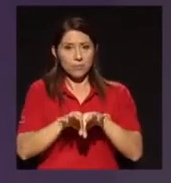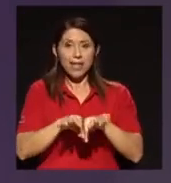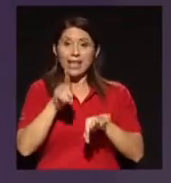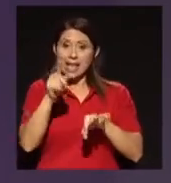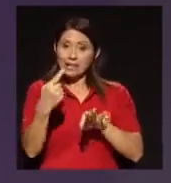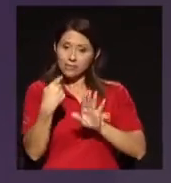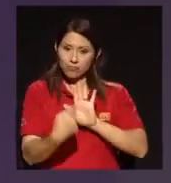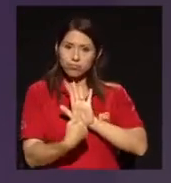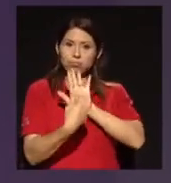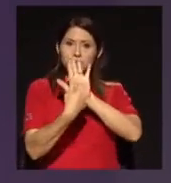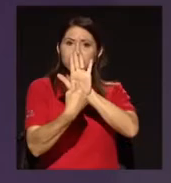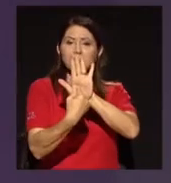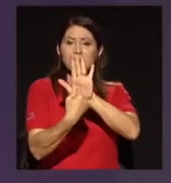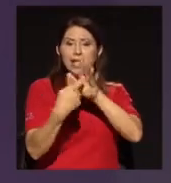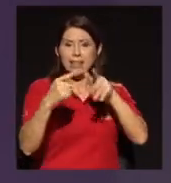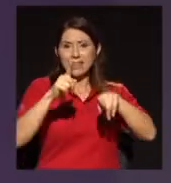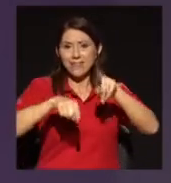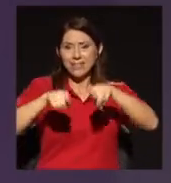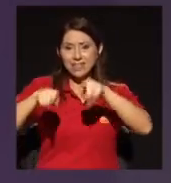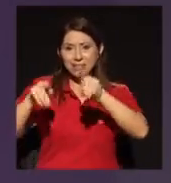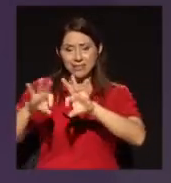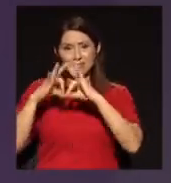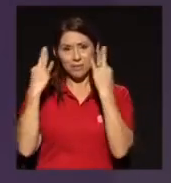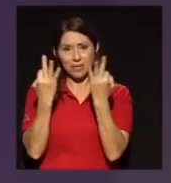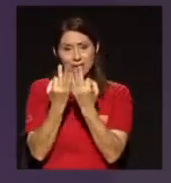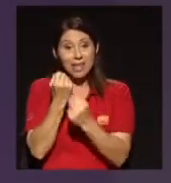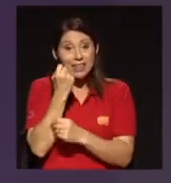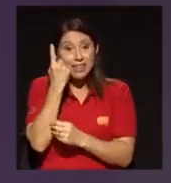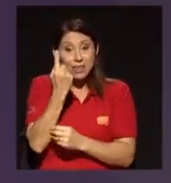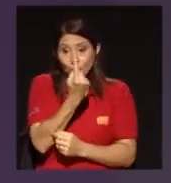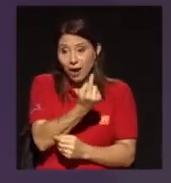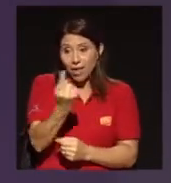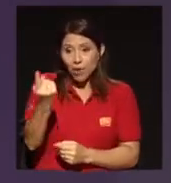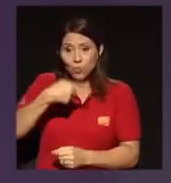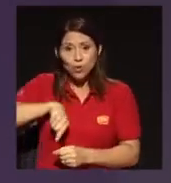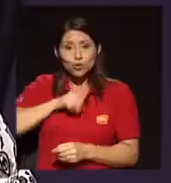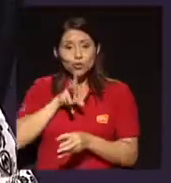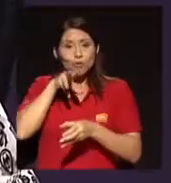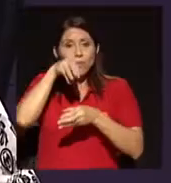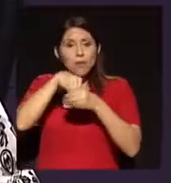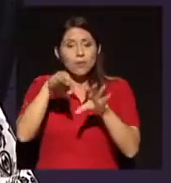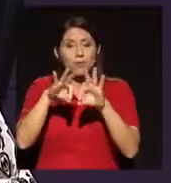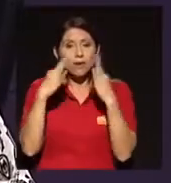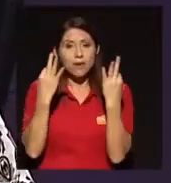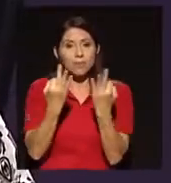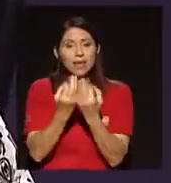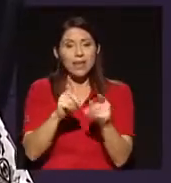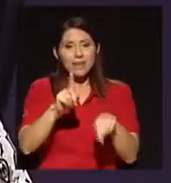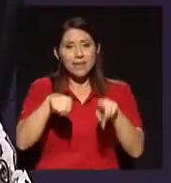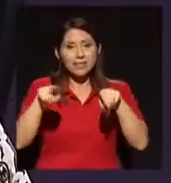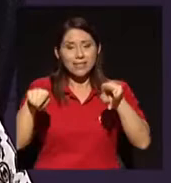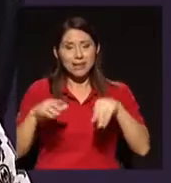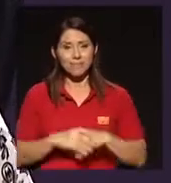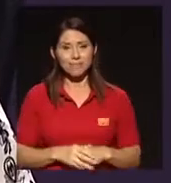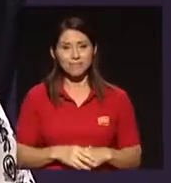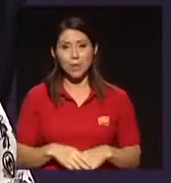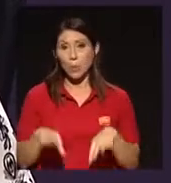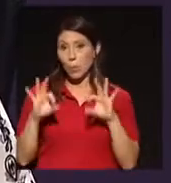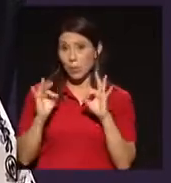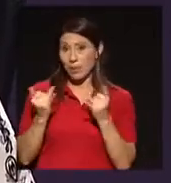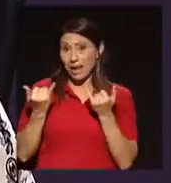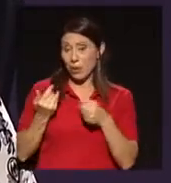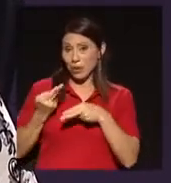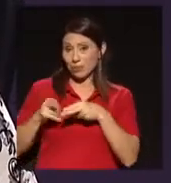visibilización de la diversidad familiar, entendiendo que cada uno de nosotros vive en una familia diversa. Muy bien, Ana. Vamos a ir a una